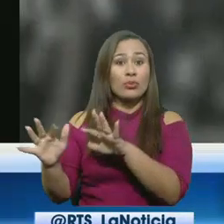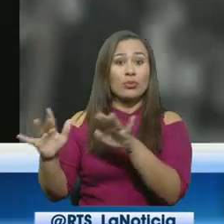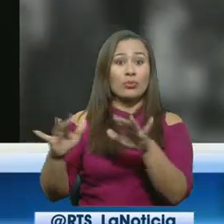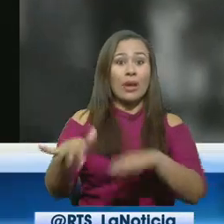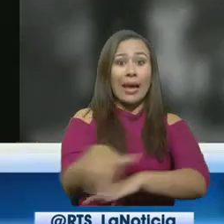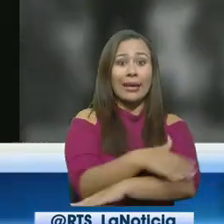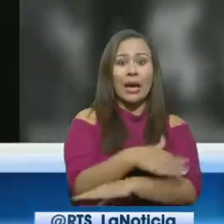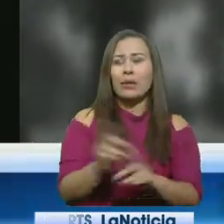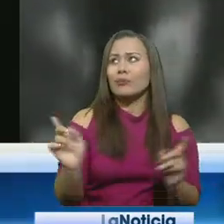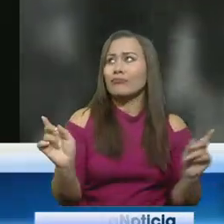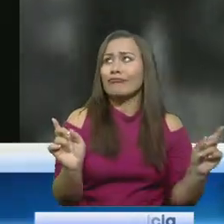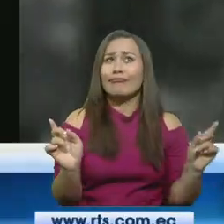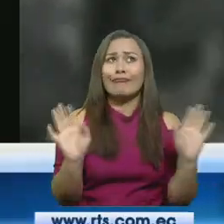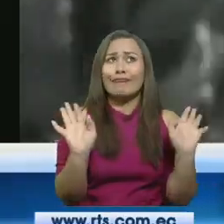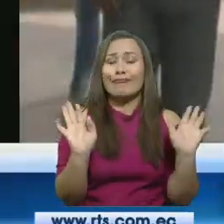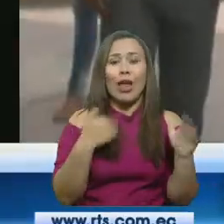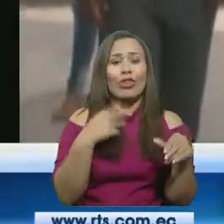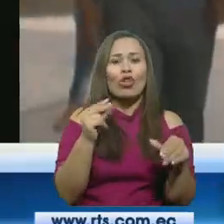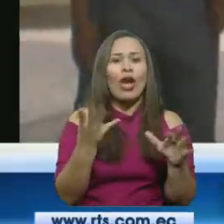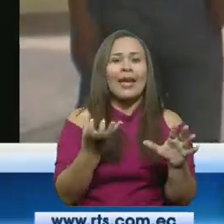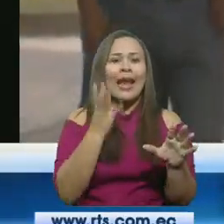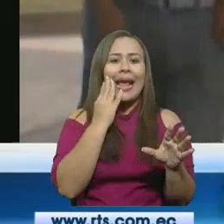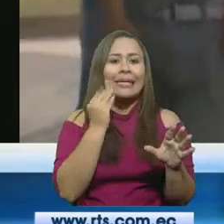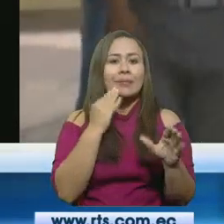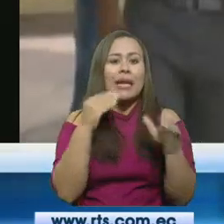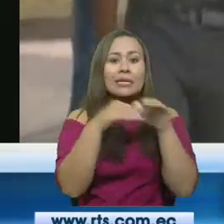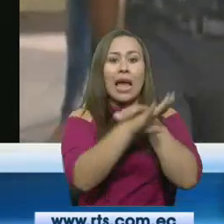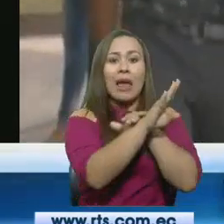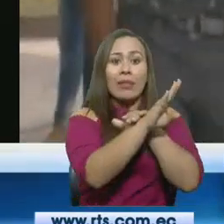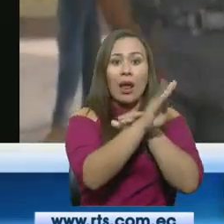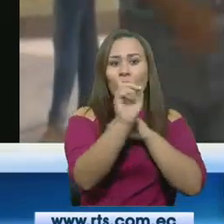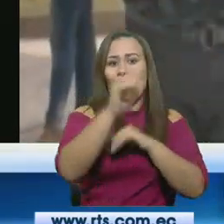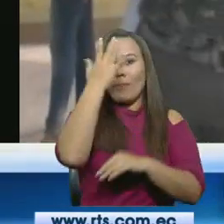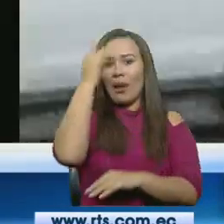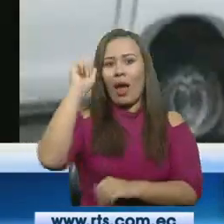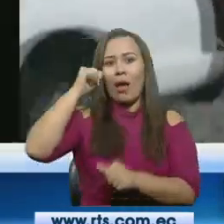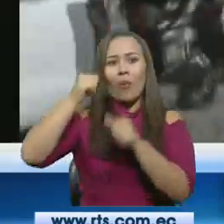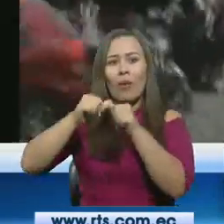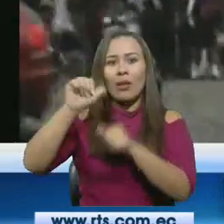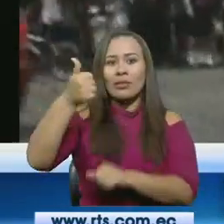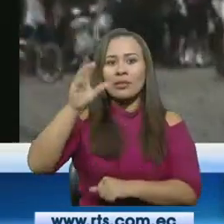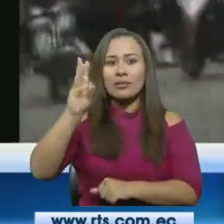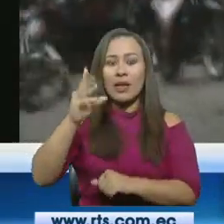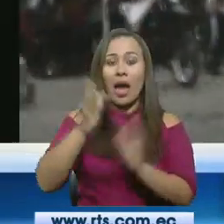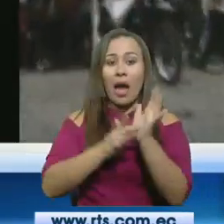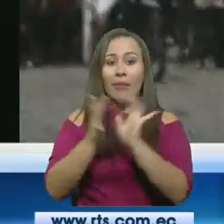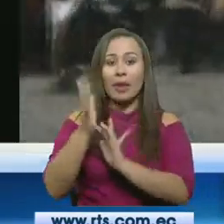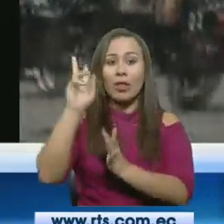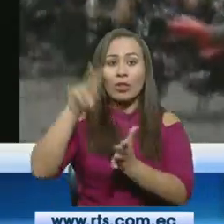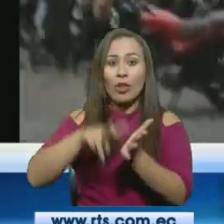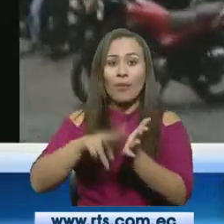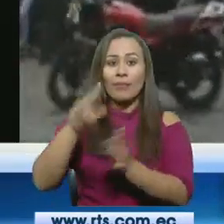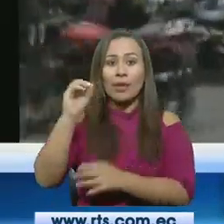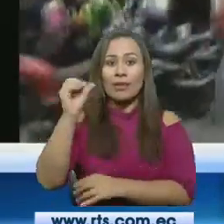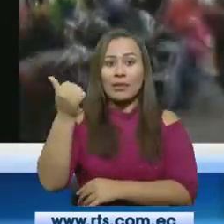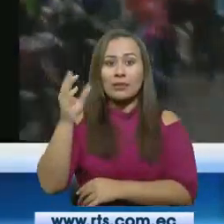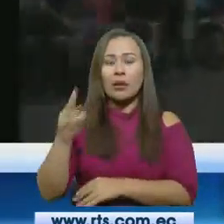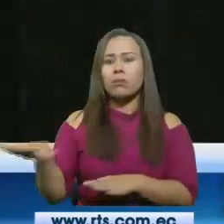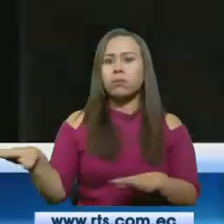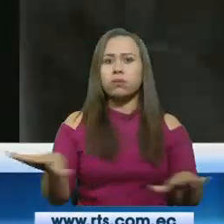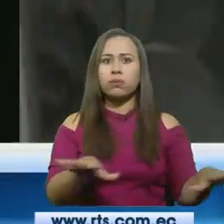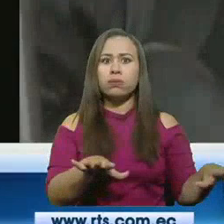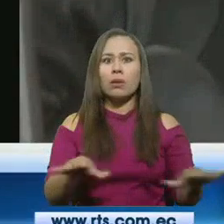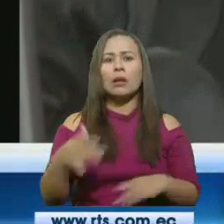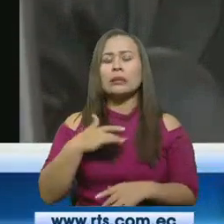como precaución y tras la experiencia del pasado 16 de abril del 2016. Claro que se movía, parece que alguien lo